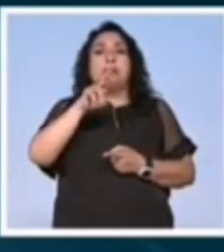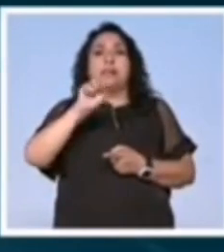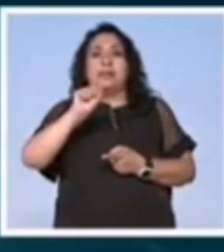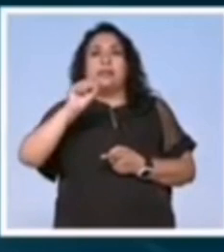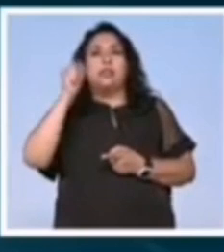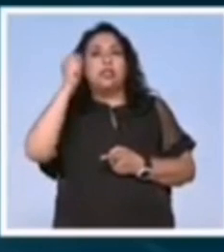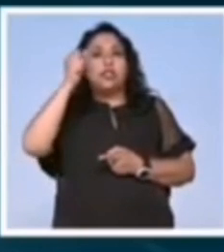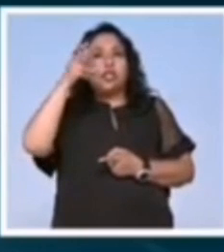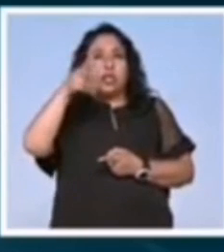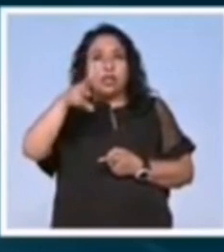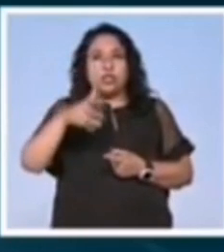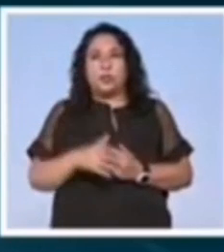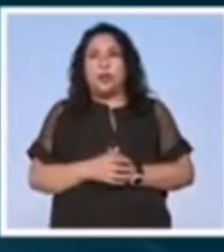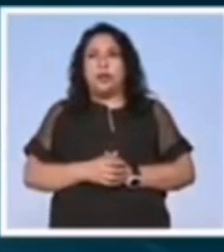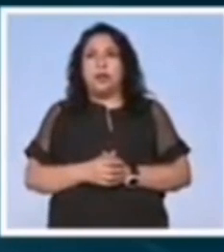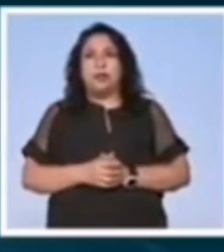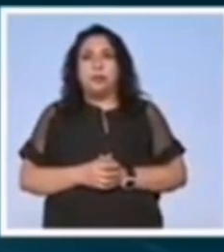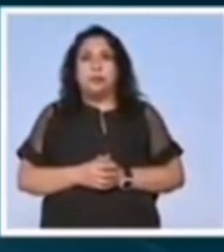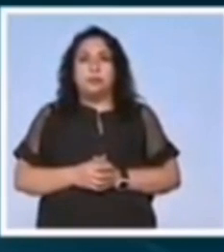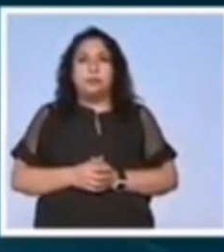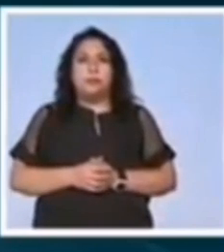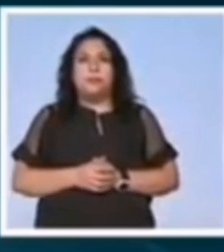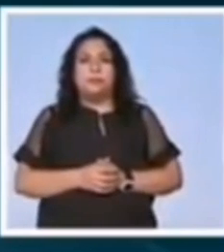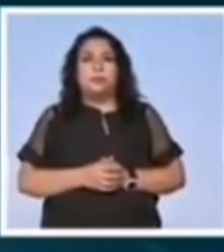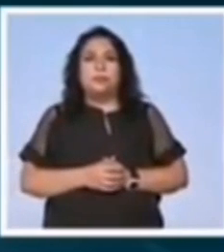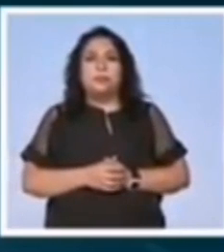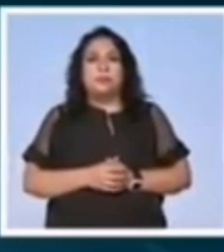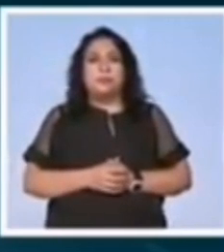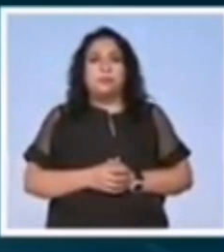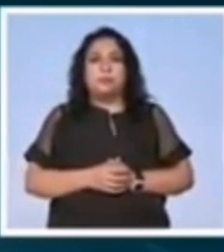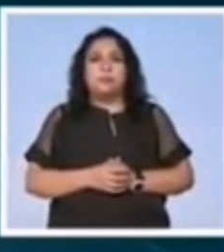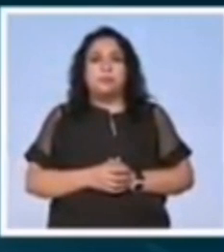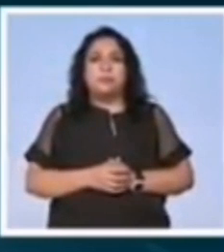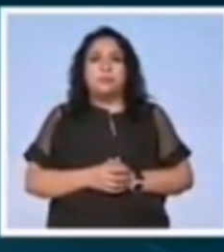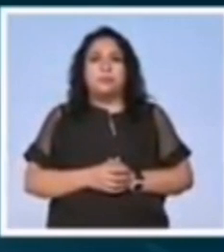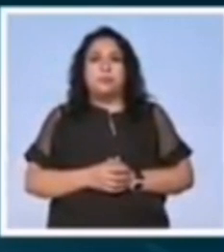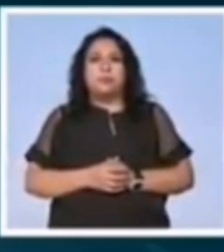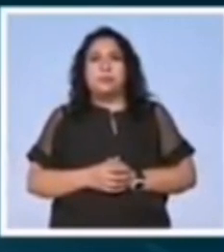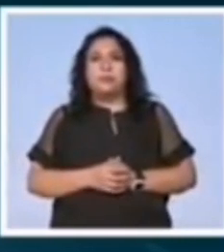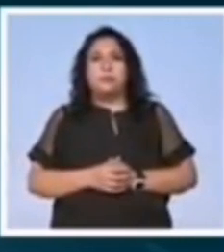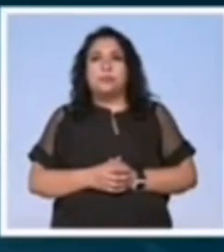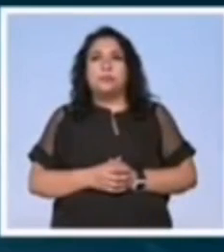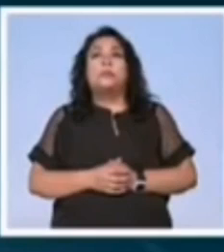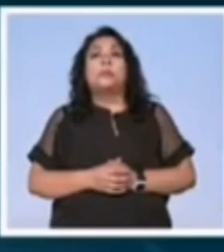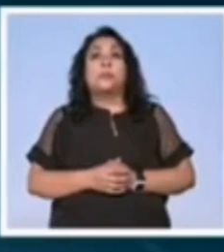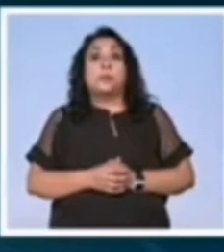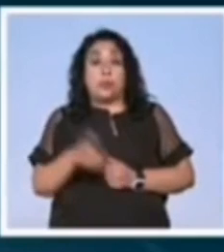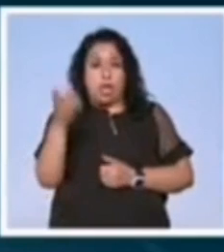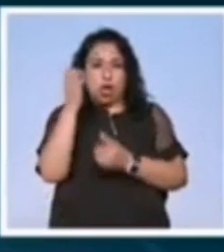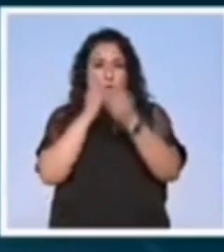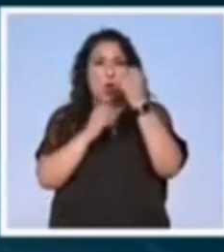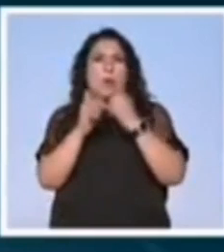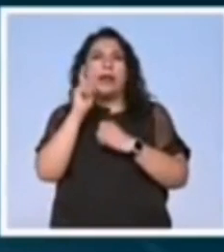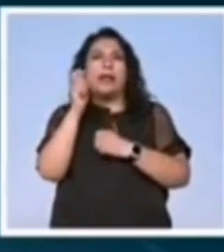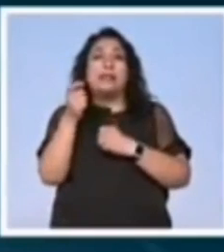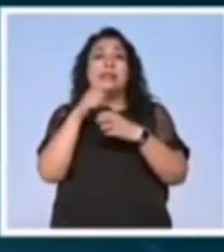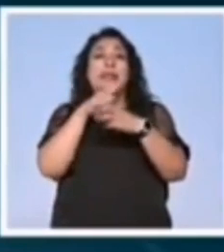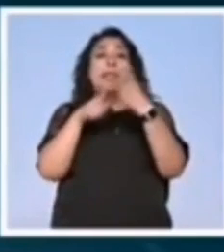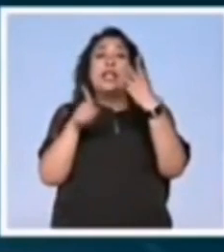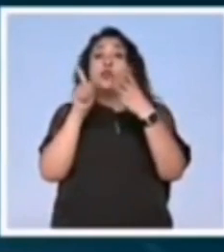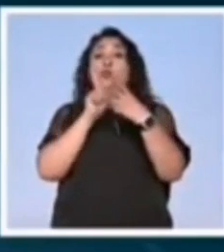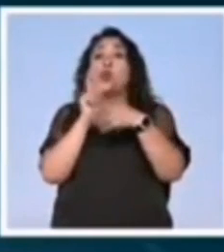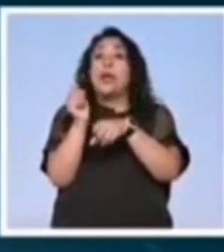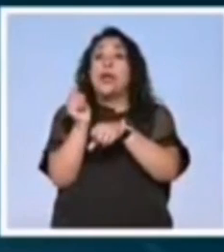para que nuestras suaves formas y nuestros corazones estén en armonía. La obra trata de tres actrices que